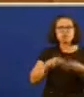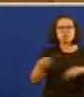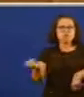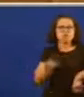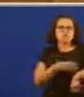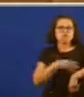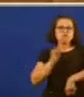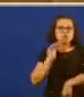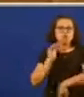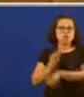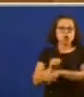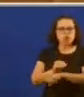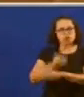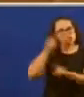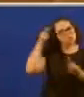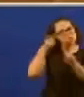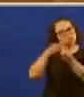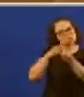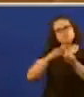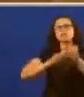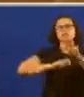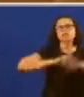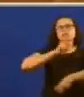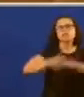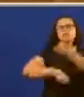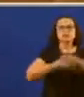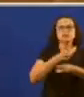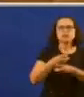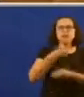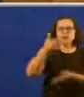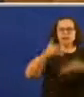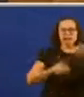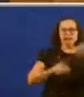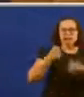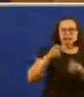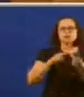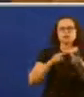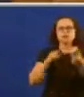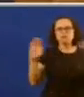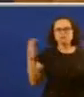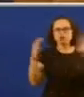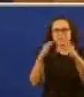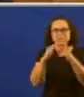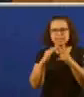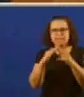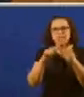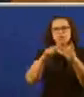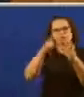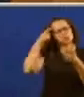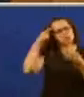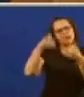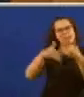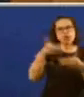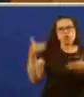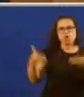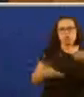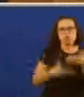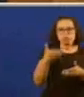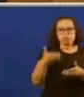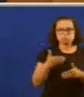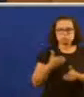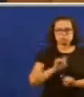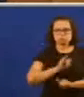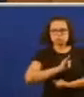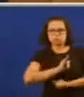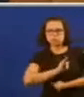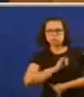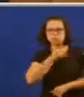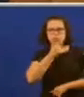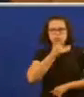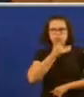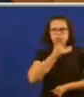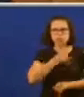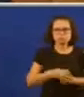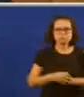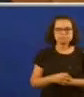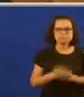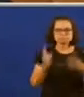investimentos en reformas estructurais no lácteo no forestal priorizando a innovación. Ainda estamos agardando.